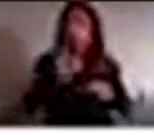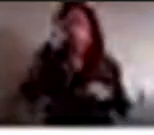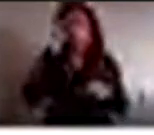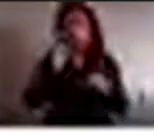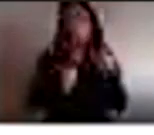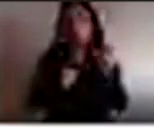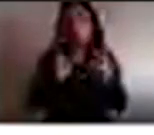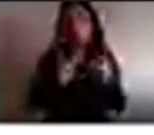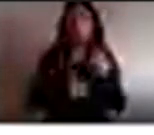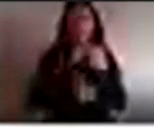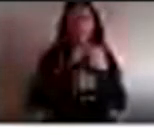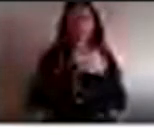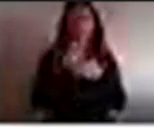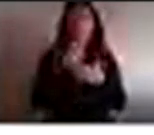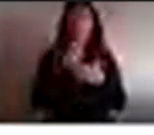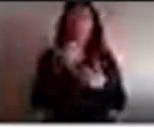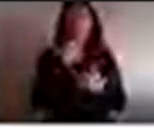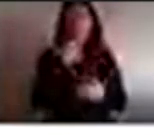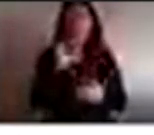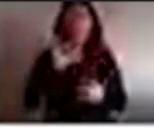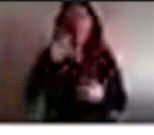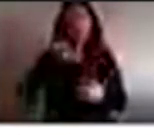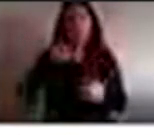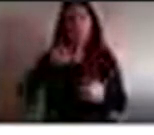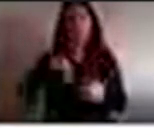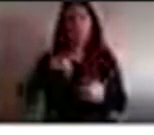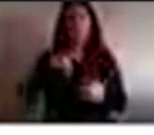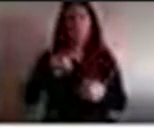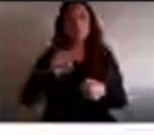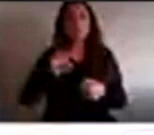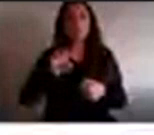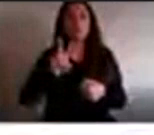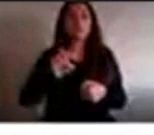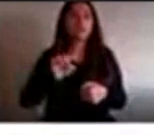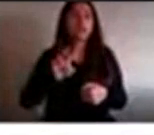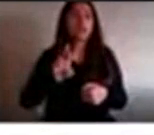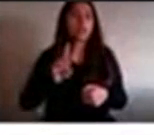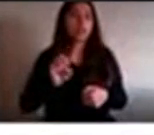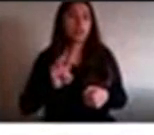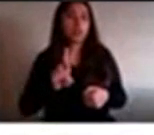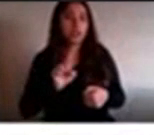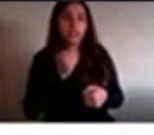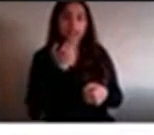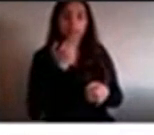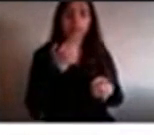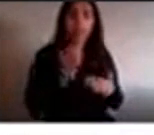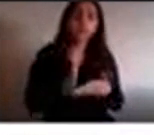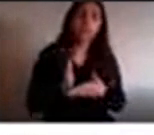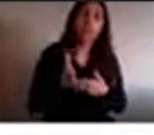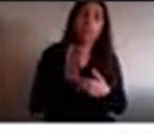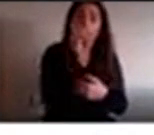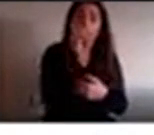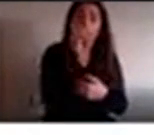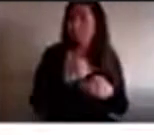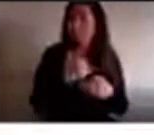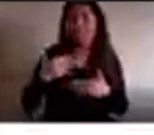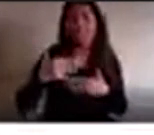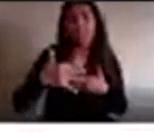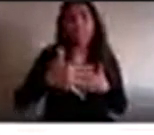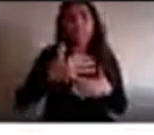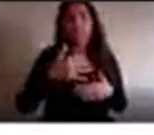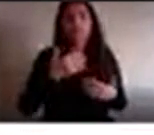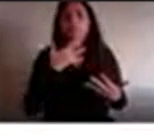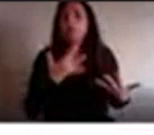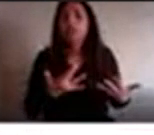innovadora, es una regulación sustentable. Y bueno, aquí, ¿qué es lo que queremos? Queremos generar un mejor nivel